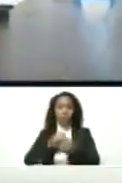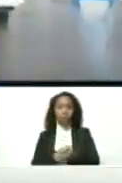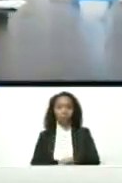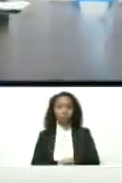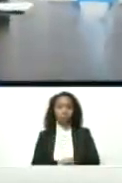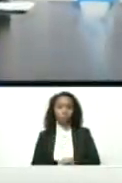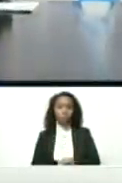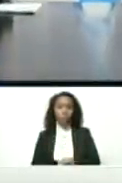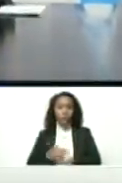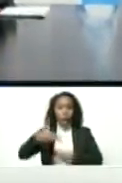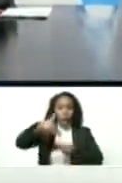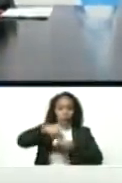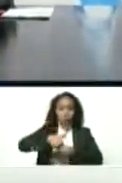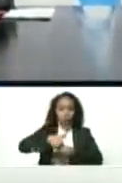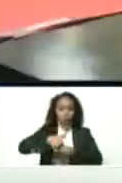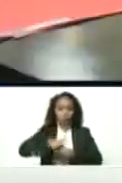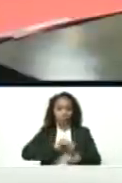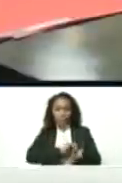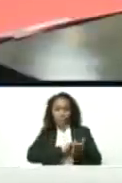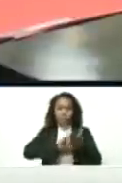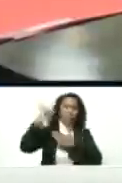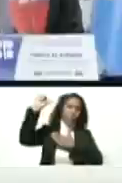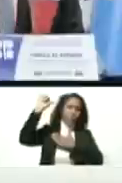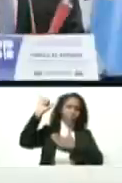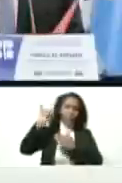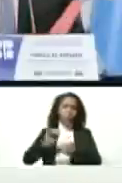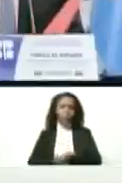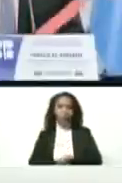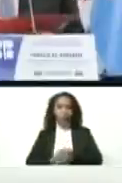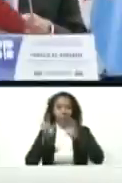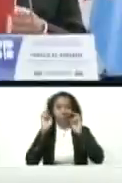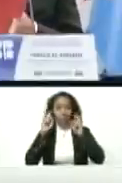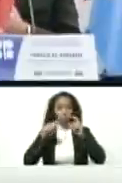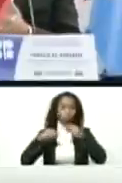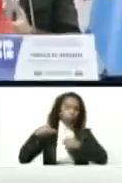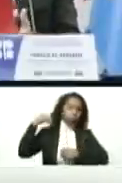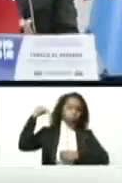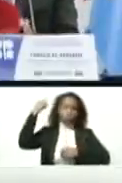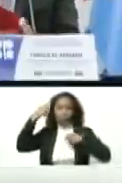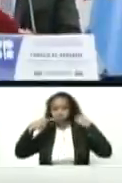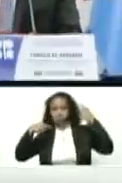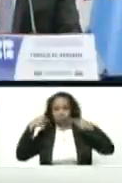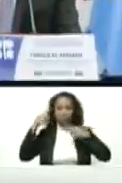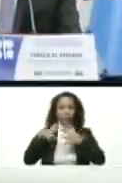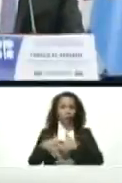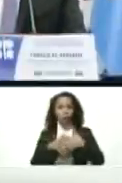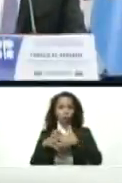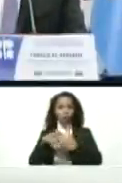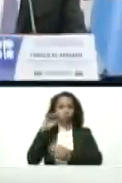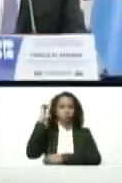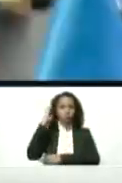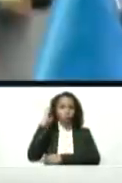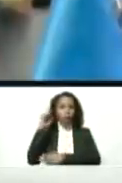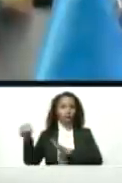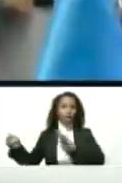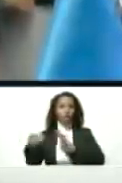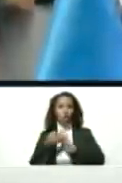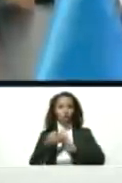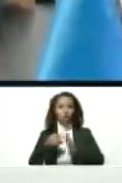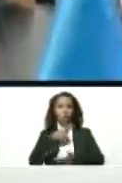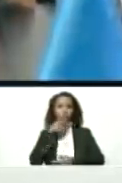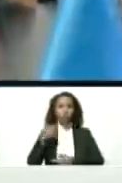La gasolina se disparó, producto de la locura de Estados Unidos y de Europa contra